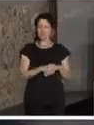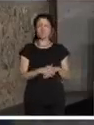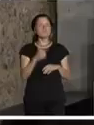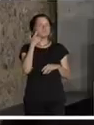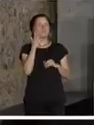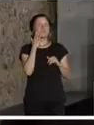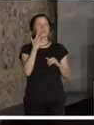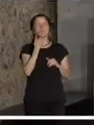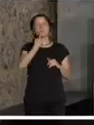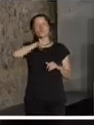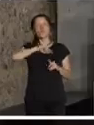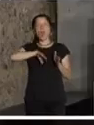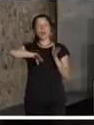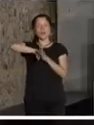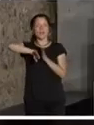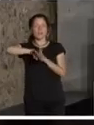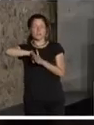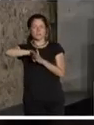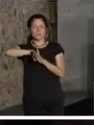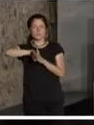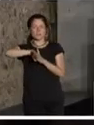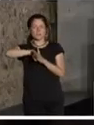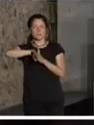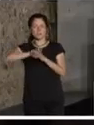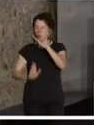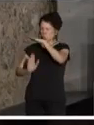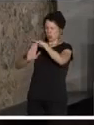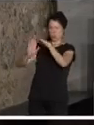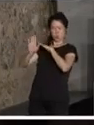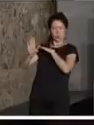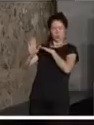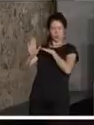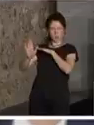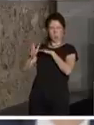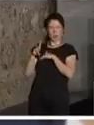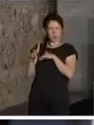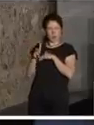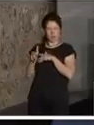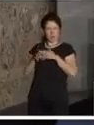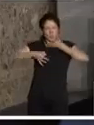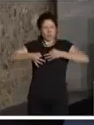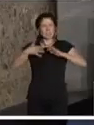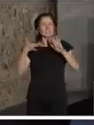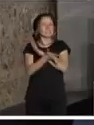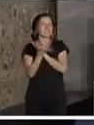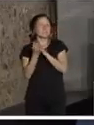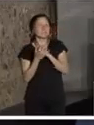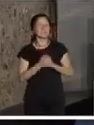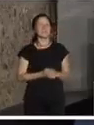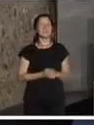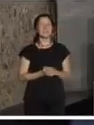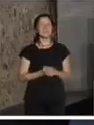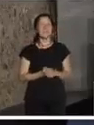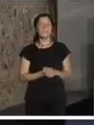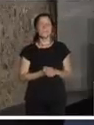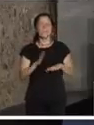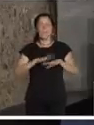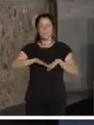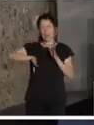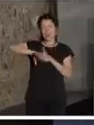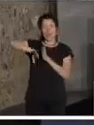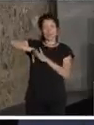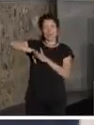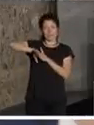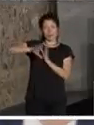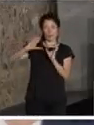cuando decimos que a la derecha se le frena garantizando derechos nos referimos a que para que la